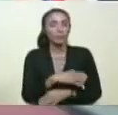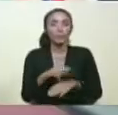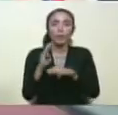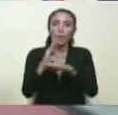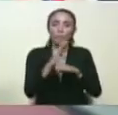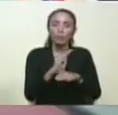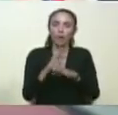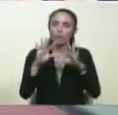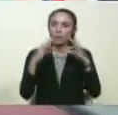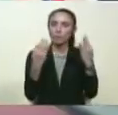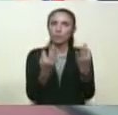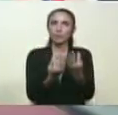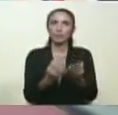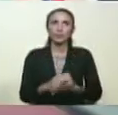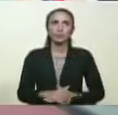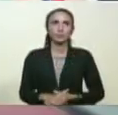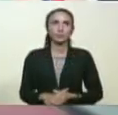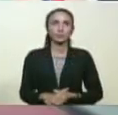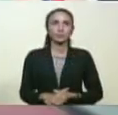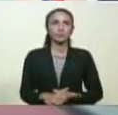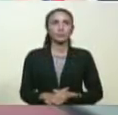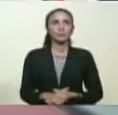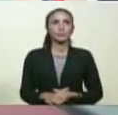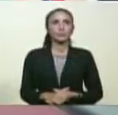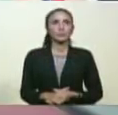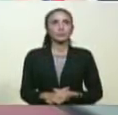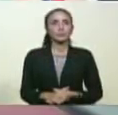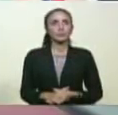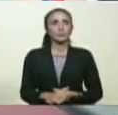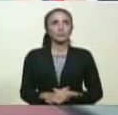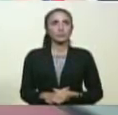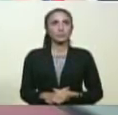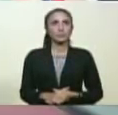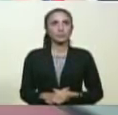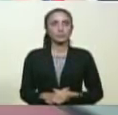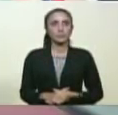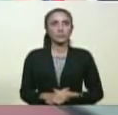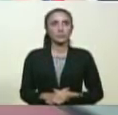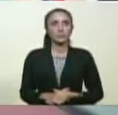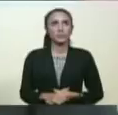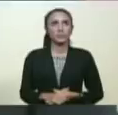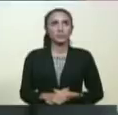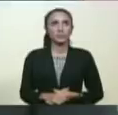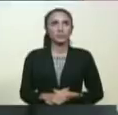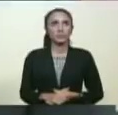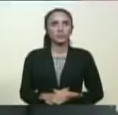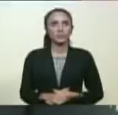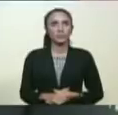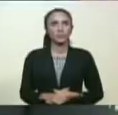de nuestro pueblo. En crear. Yo venía hablando con el vicepresidente ejecutivo Tarek